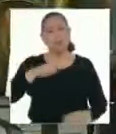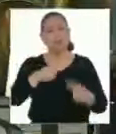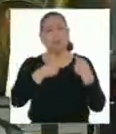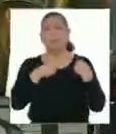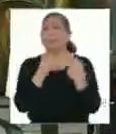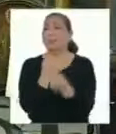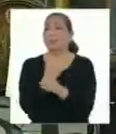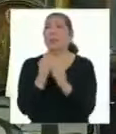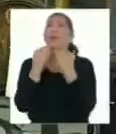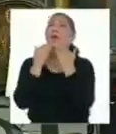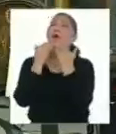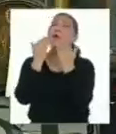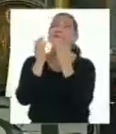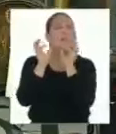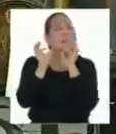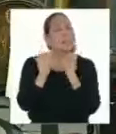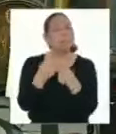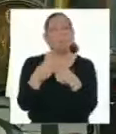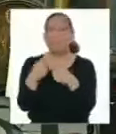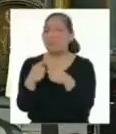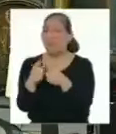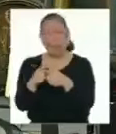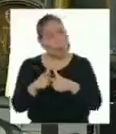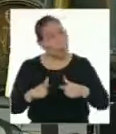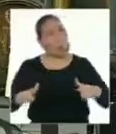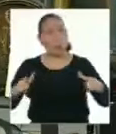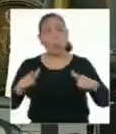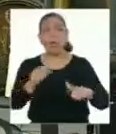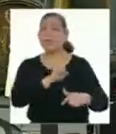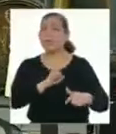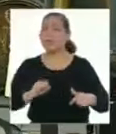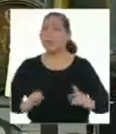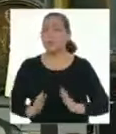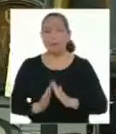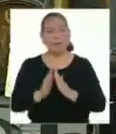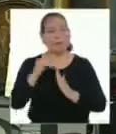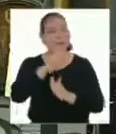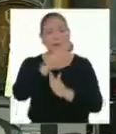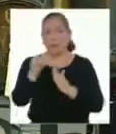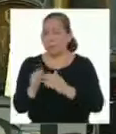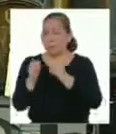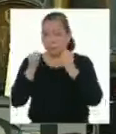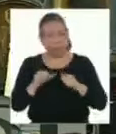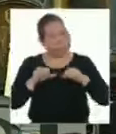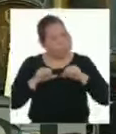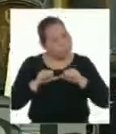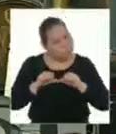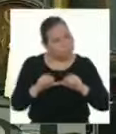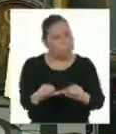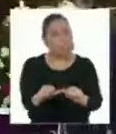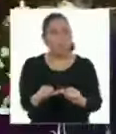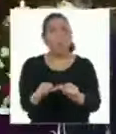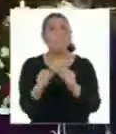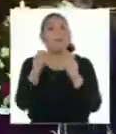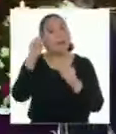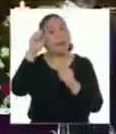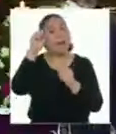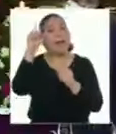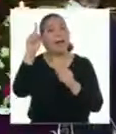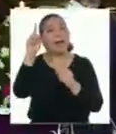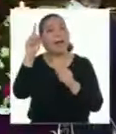deber y salvación darte gracias siempre y en todo lugar, Señor Padre Santo, Dios Todopoderoso y Eterno, porque has